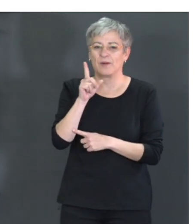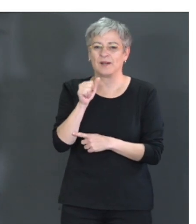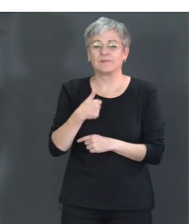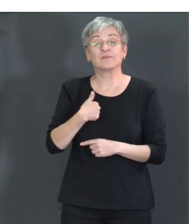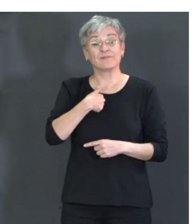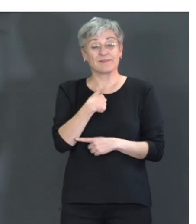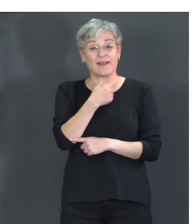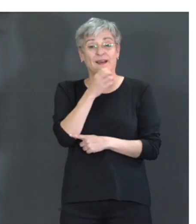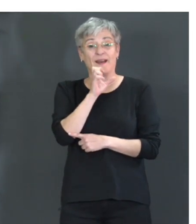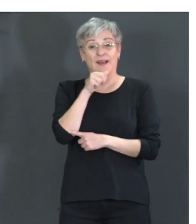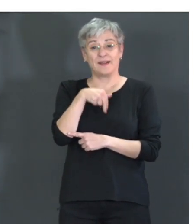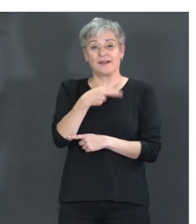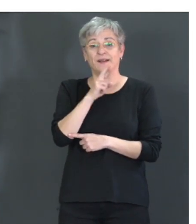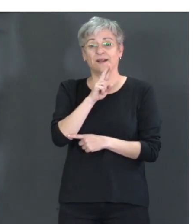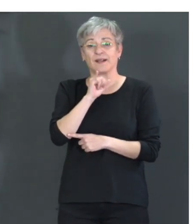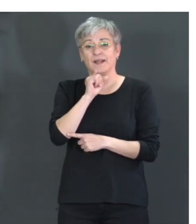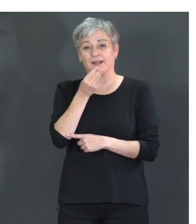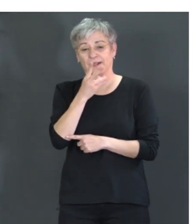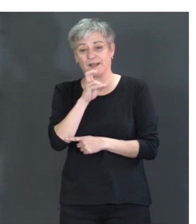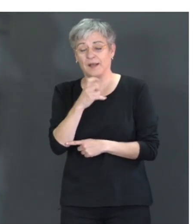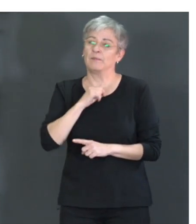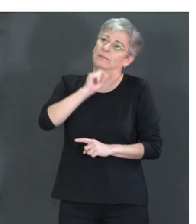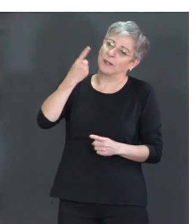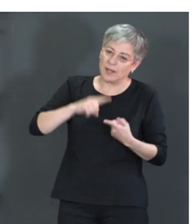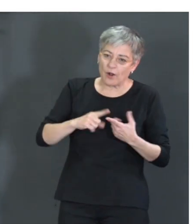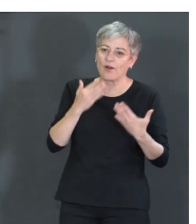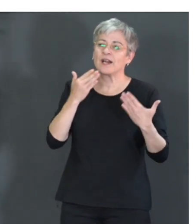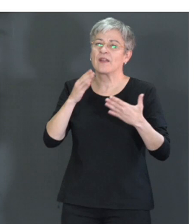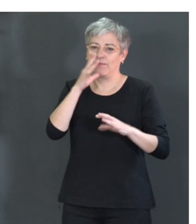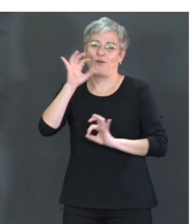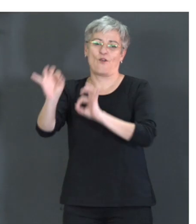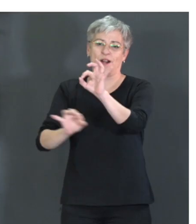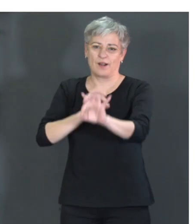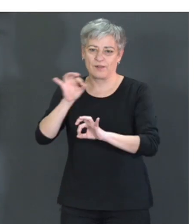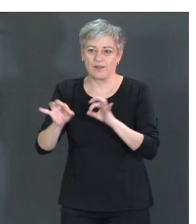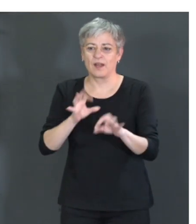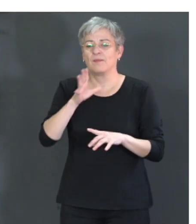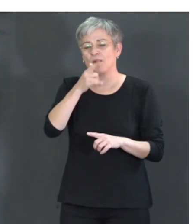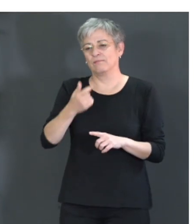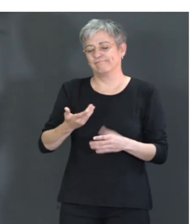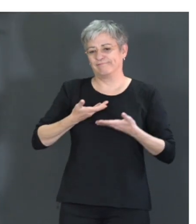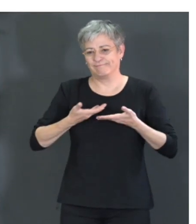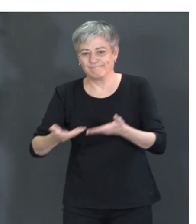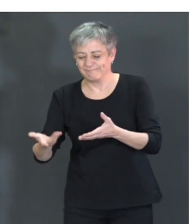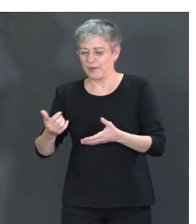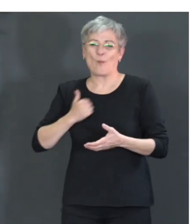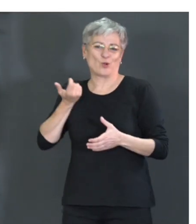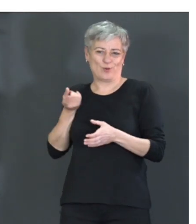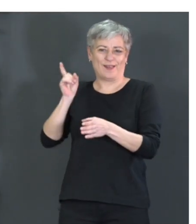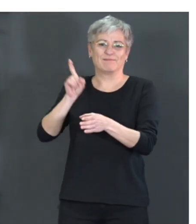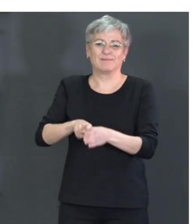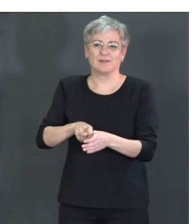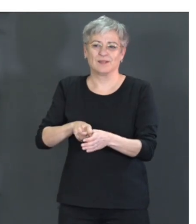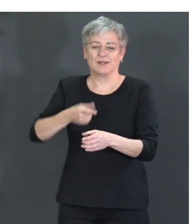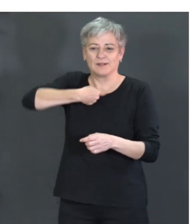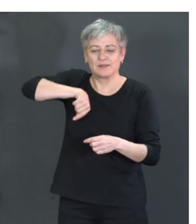Hola, buenos días. Sí, en primer lugar, dar las gracias a la organización por tener la oportunidad de estar aquí y hablar